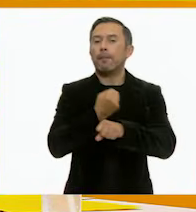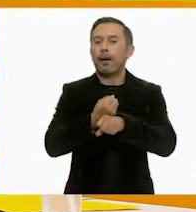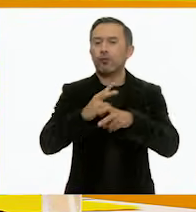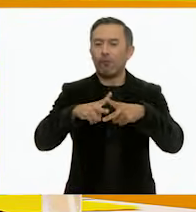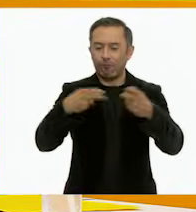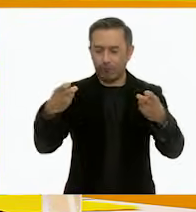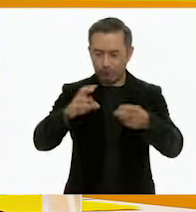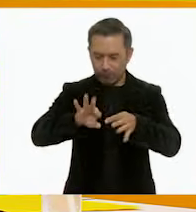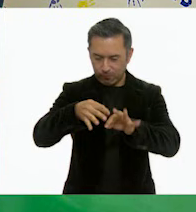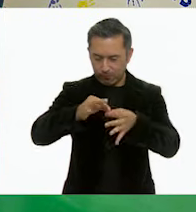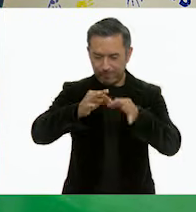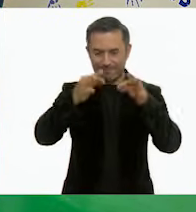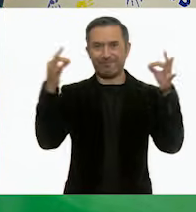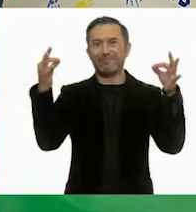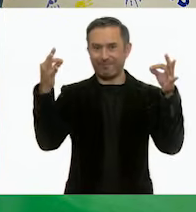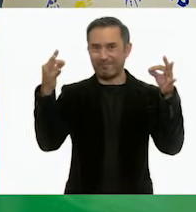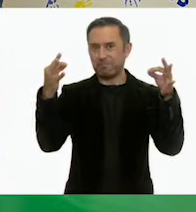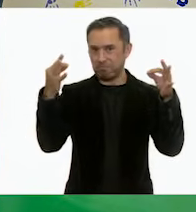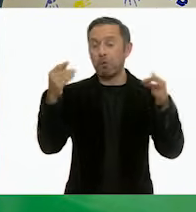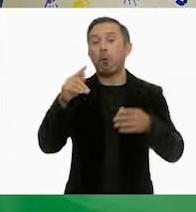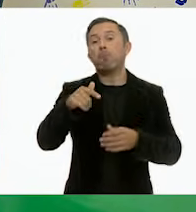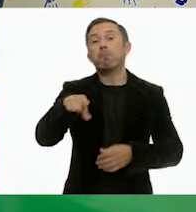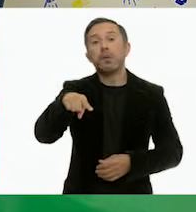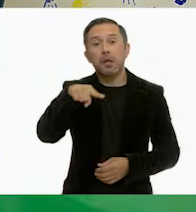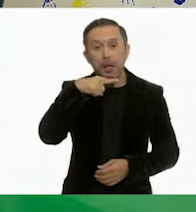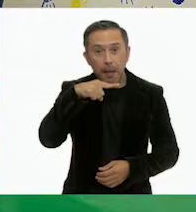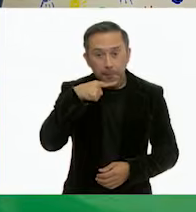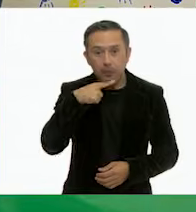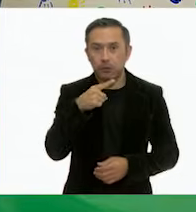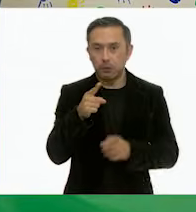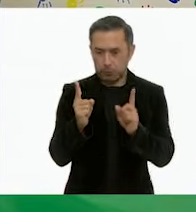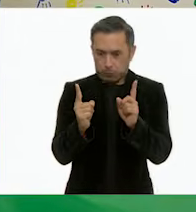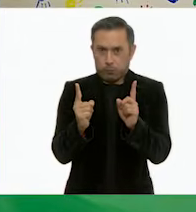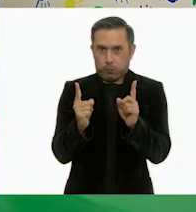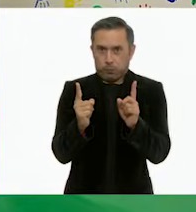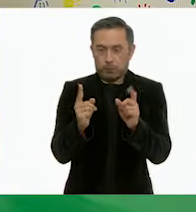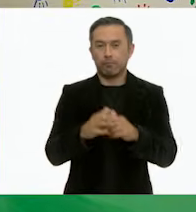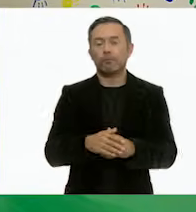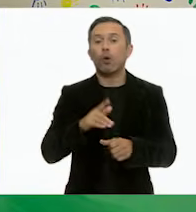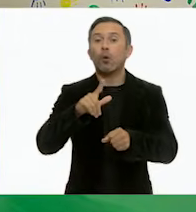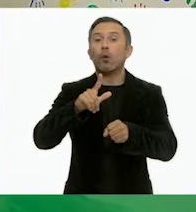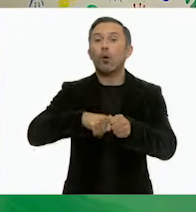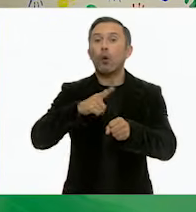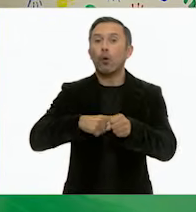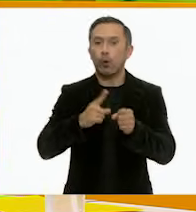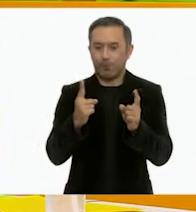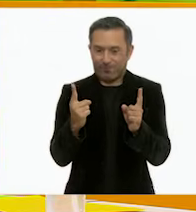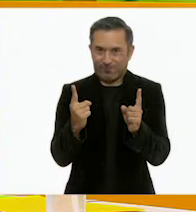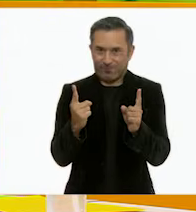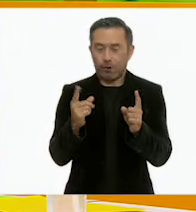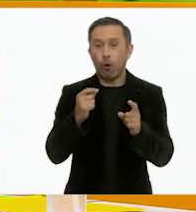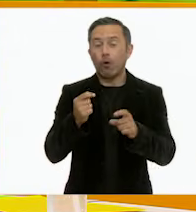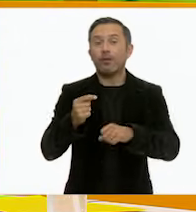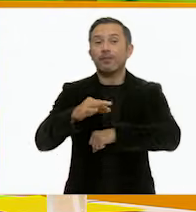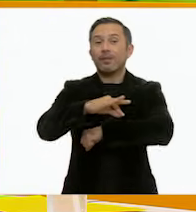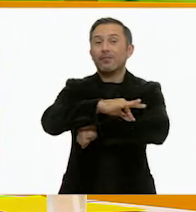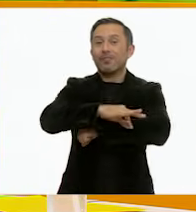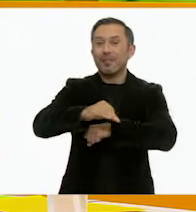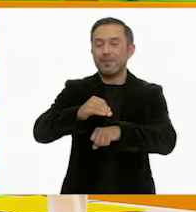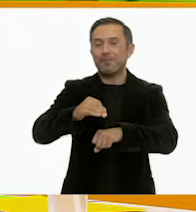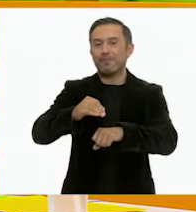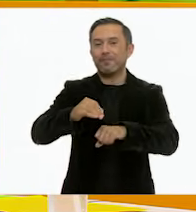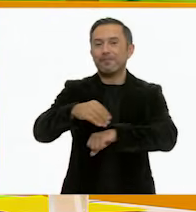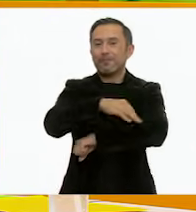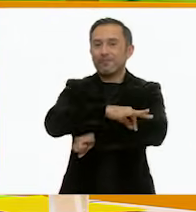nada. Un lápiz, un color y una libreta para anotar todo lo que